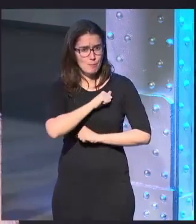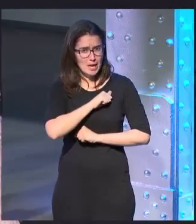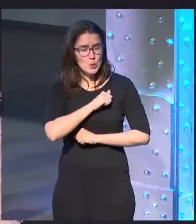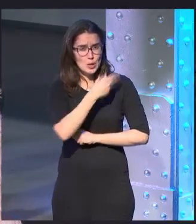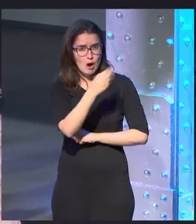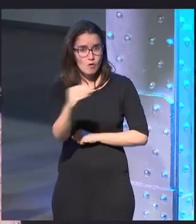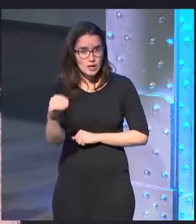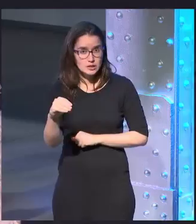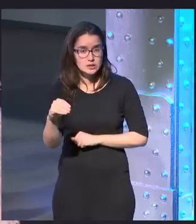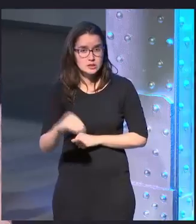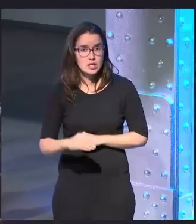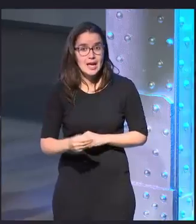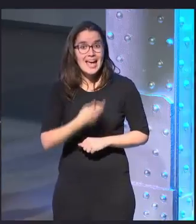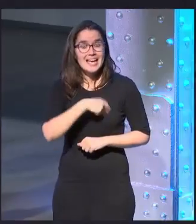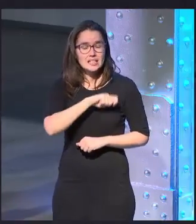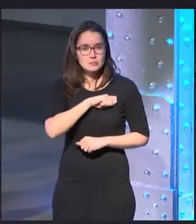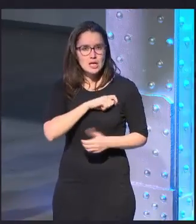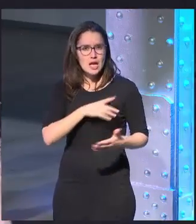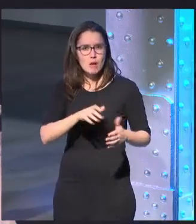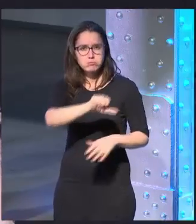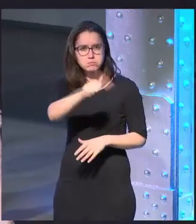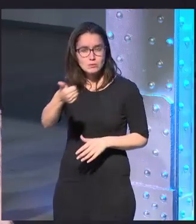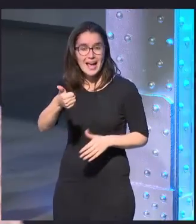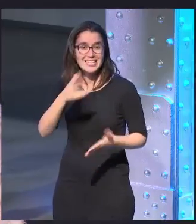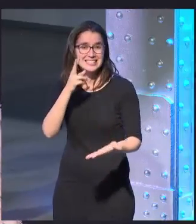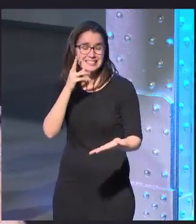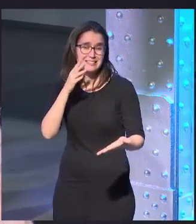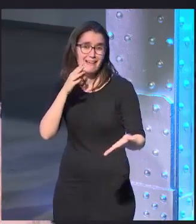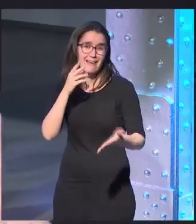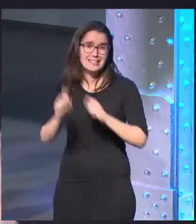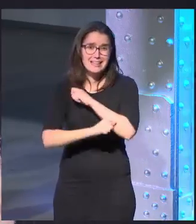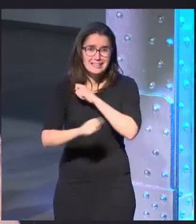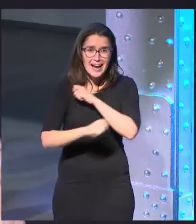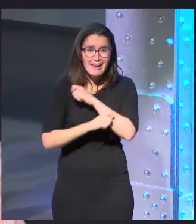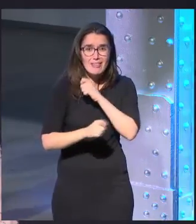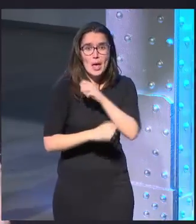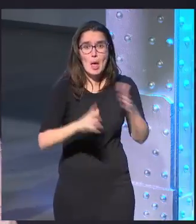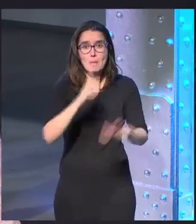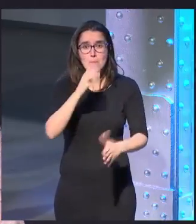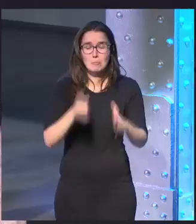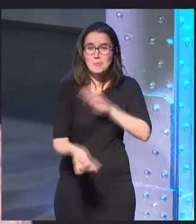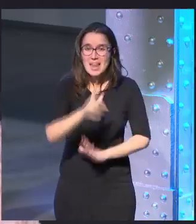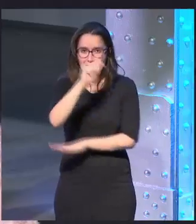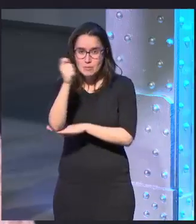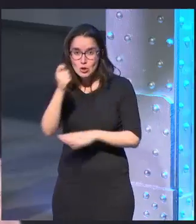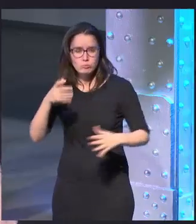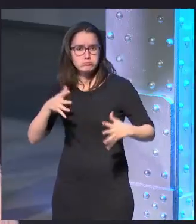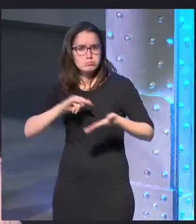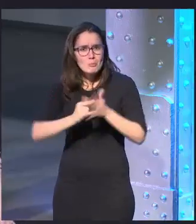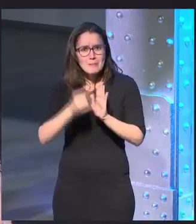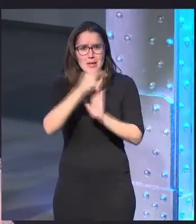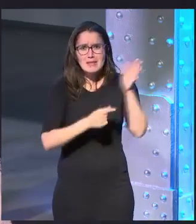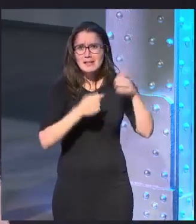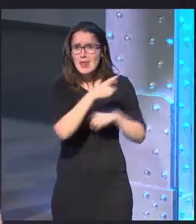los jóvenes, España aprueba la Estrategia de Emprendimiento y Empleo Joven, es el primer plan de choque que se aprueba con 100